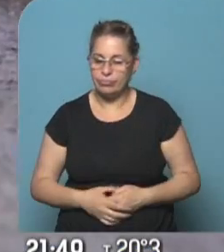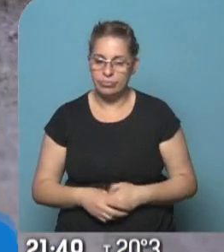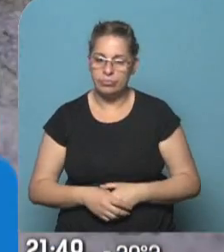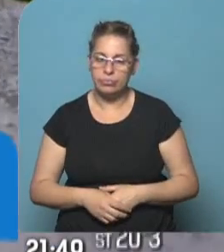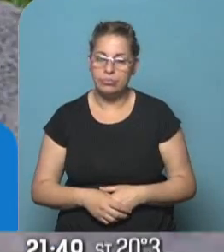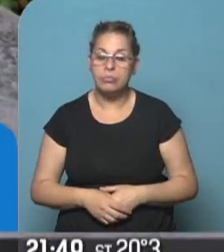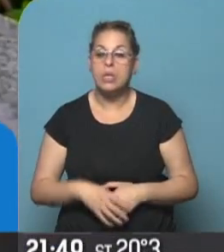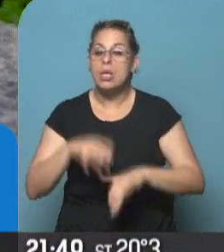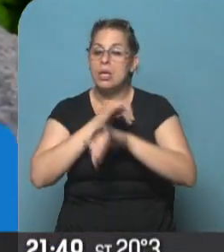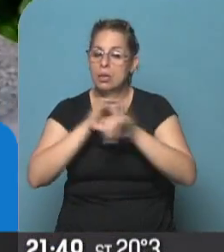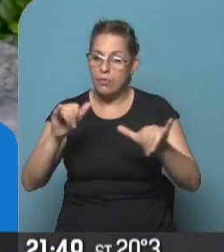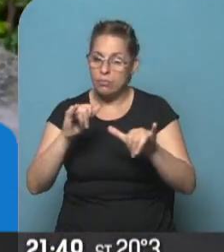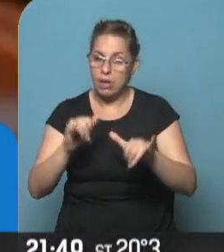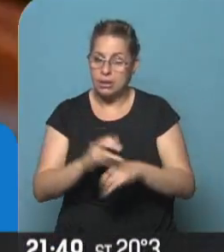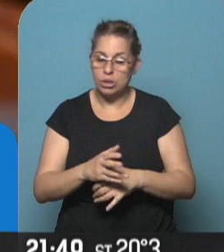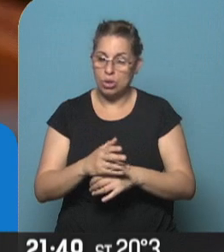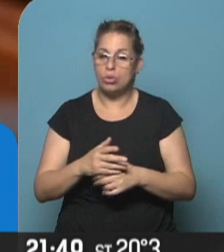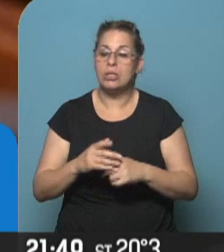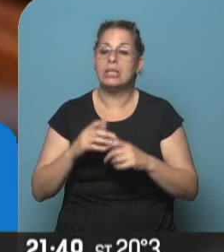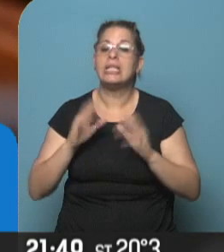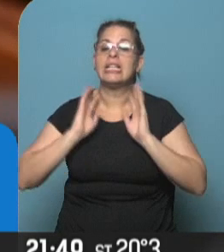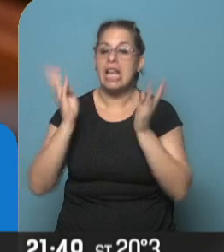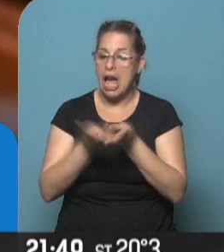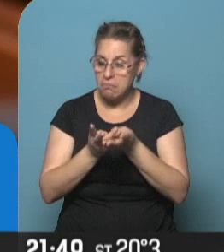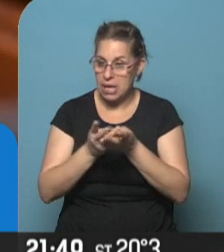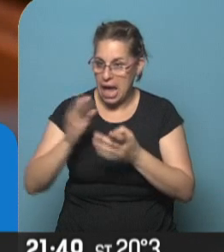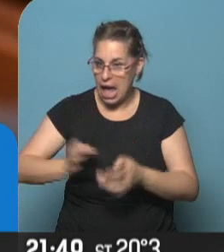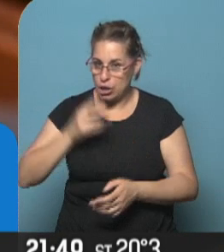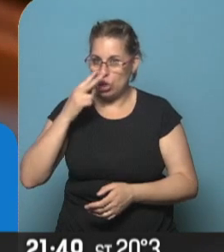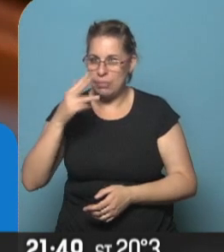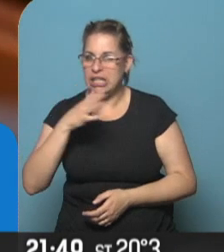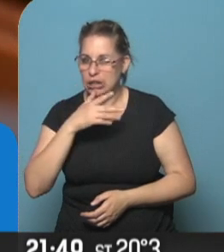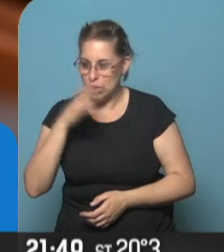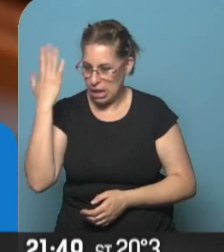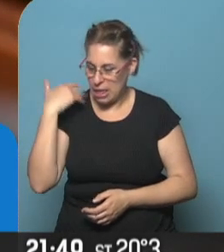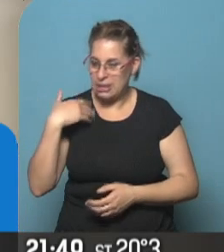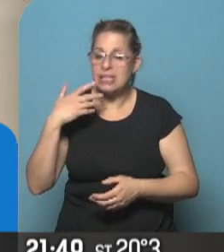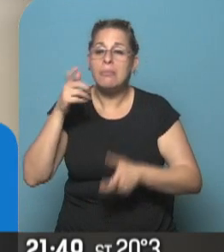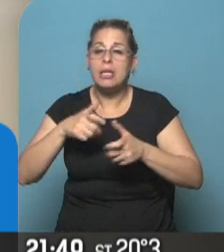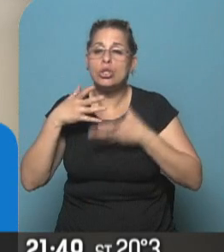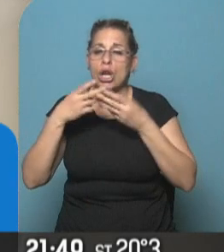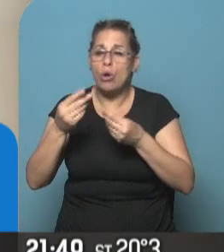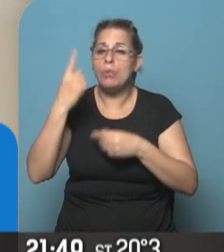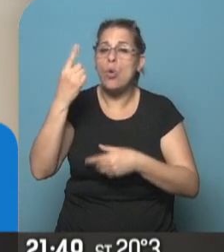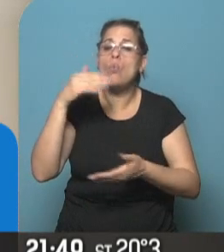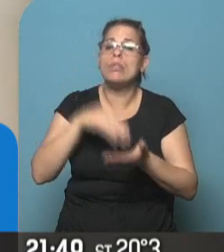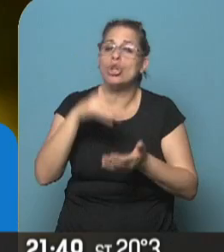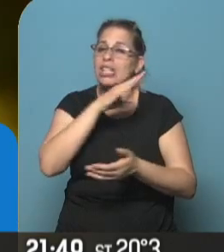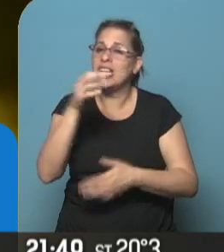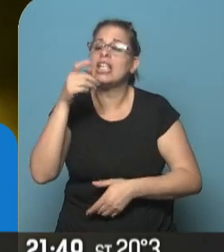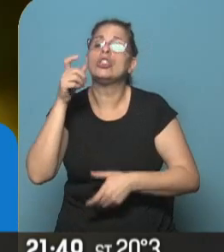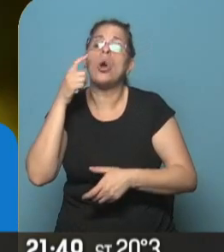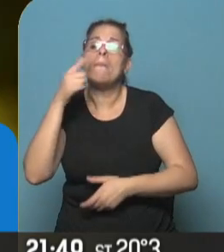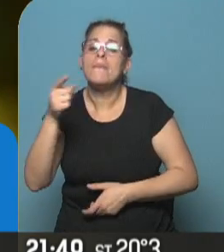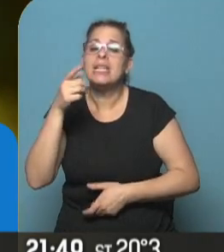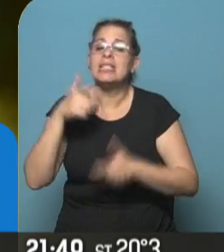según una información acercada por las cámaras desde el 2014 la población había comprado un millón y medio de aparatos que no fueron